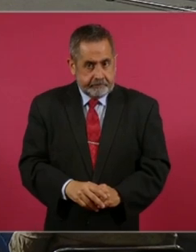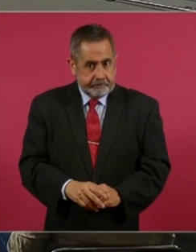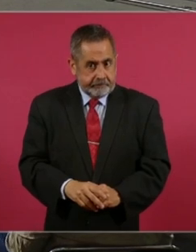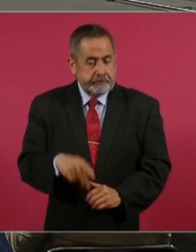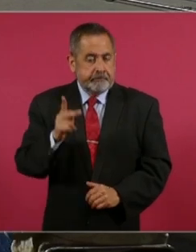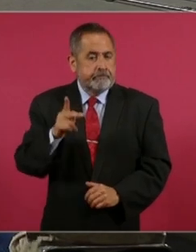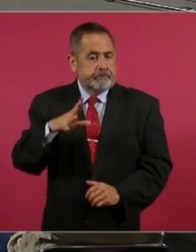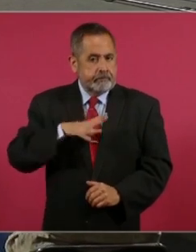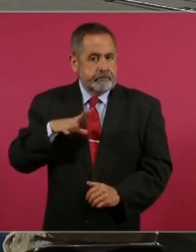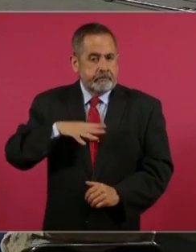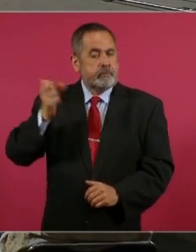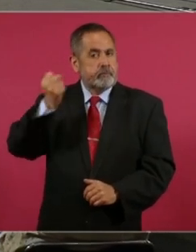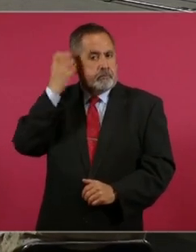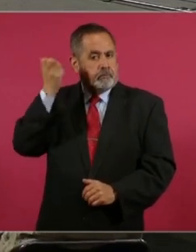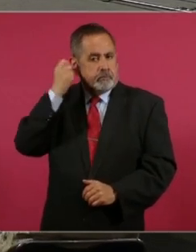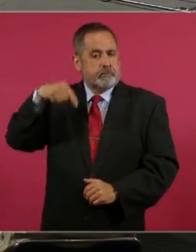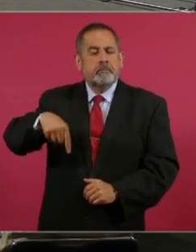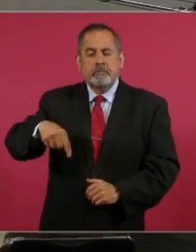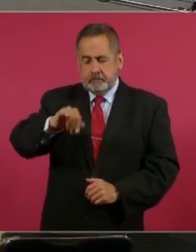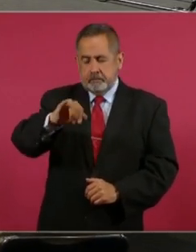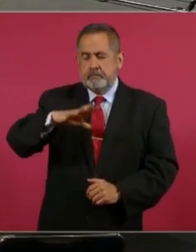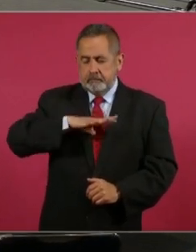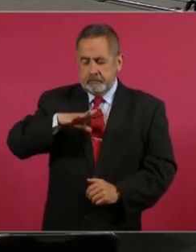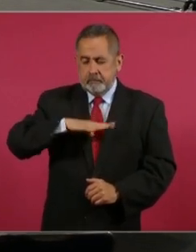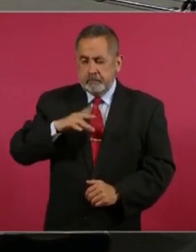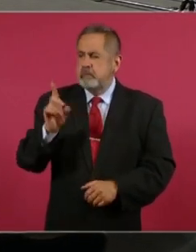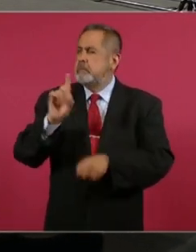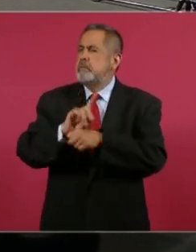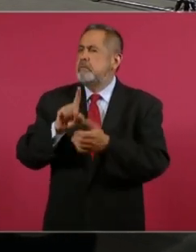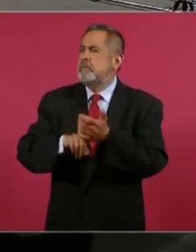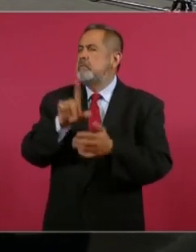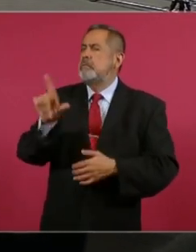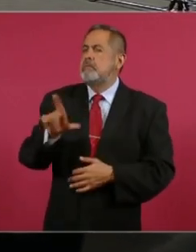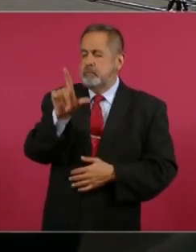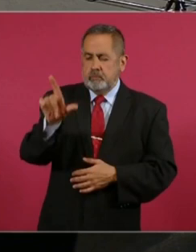Pero sí vamos a tener aquí, porque es lunes,